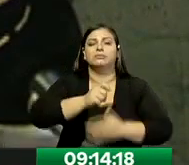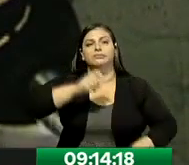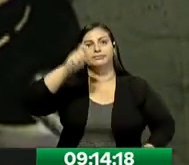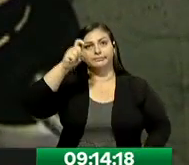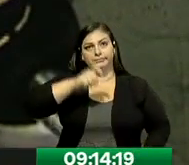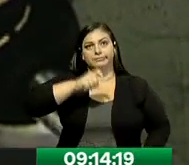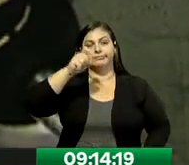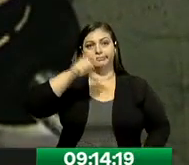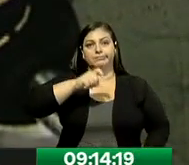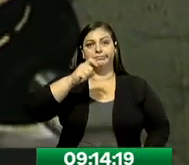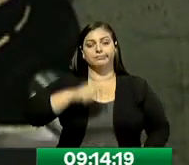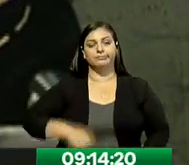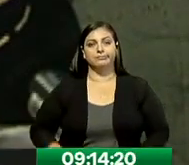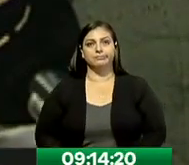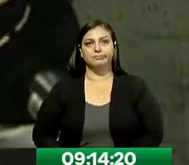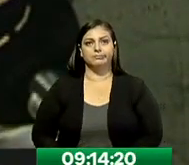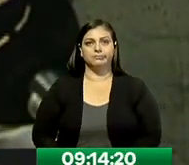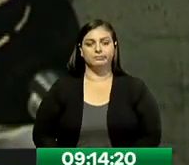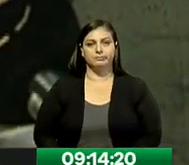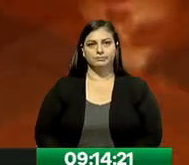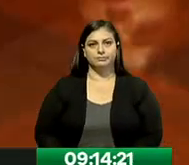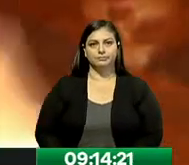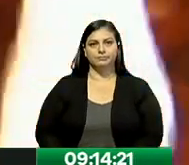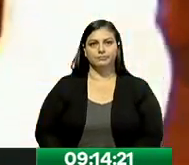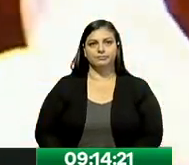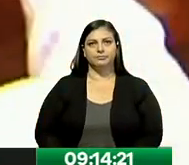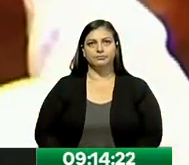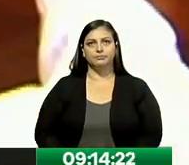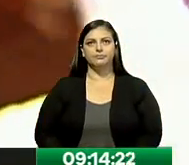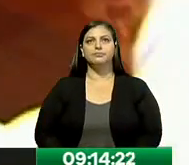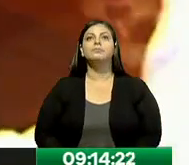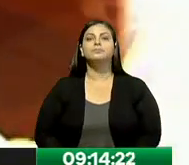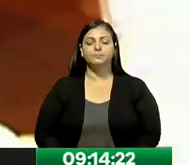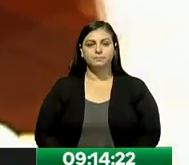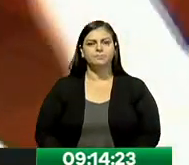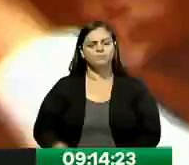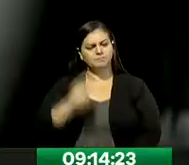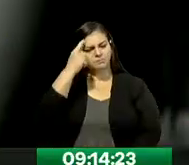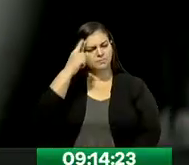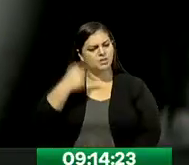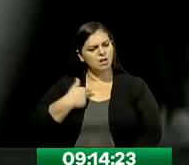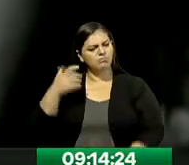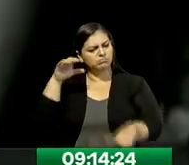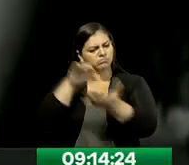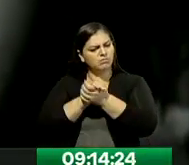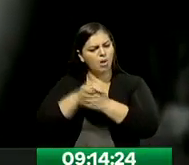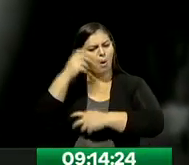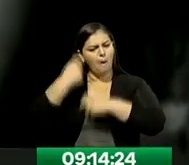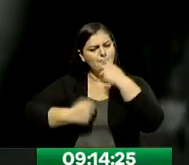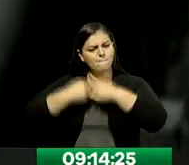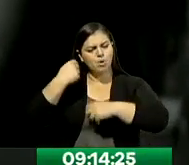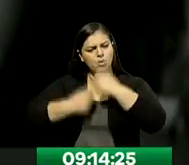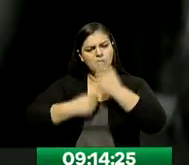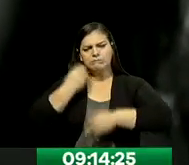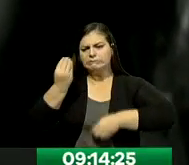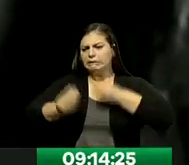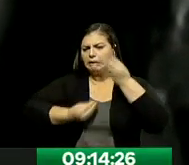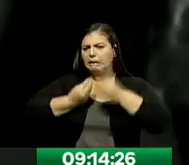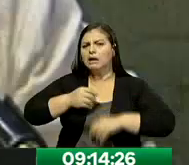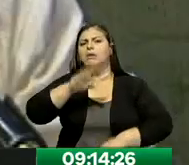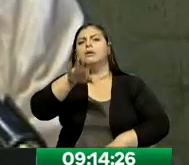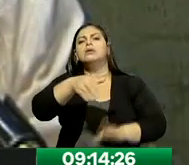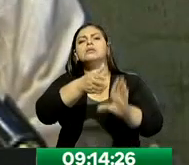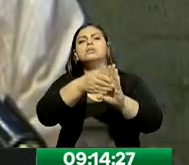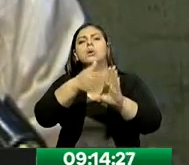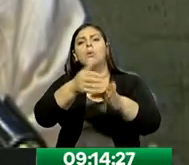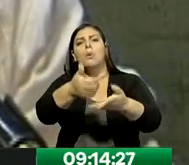de médicos especialistas. Es importante buscar ayuda inmediata para evitar que la situación termine en tragedia.